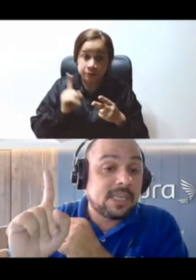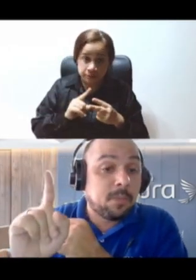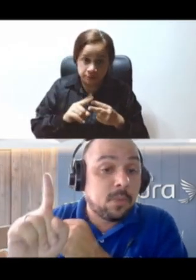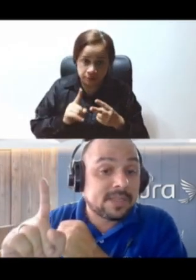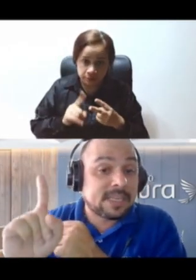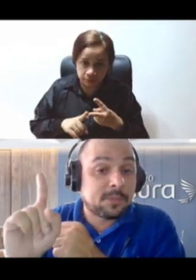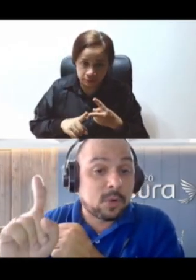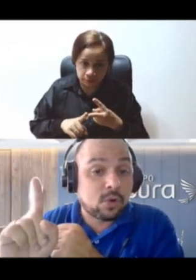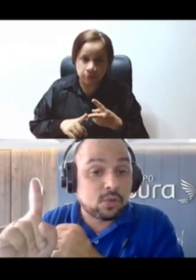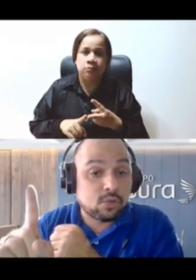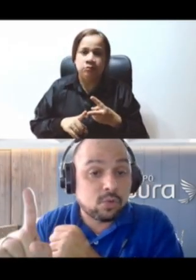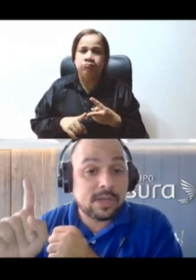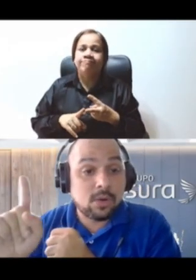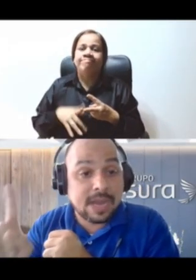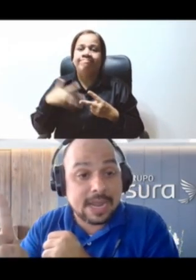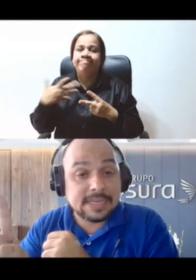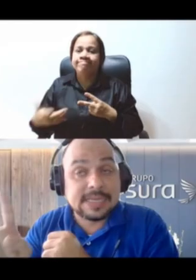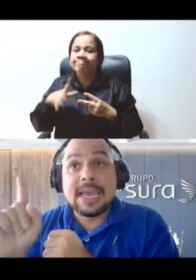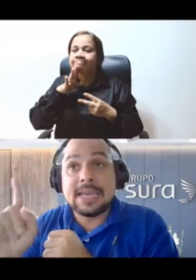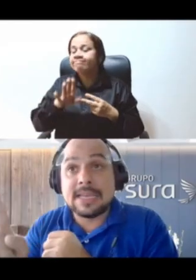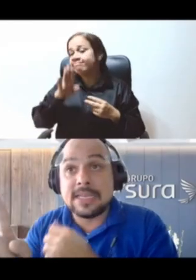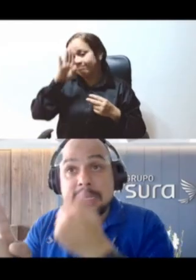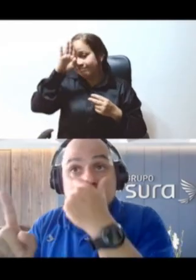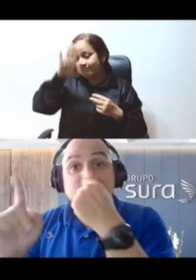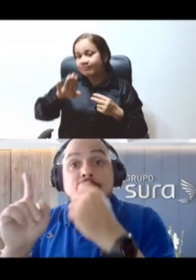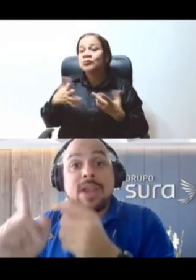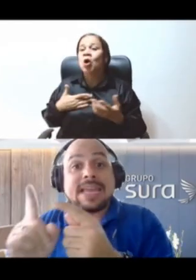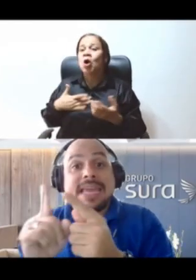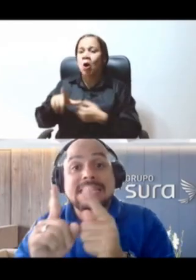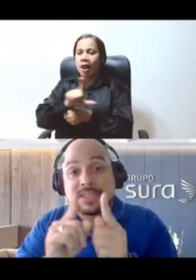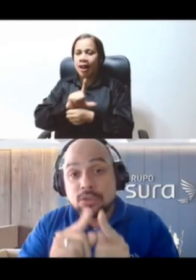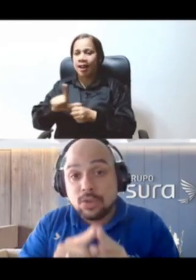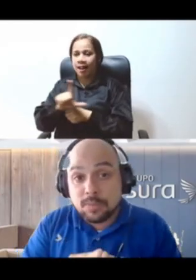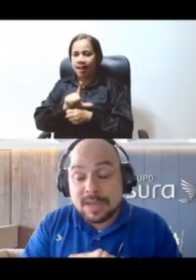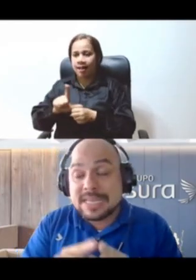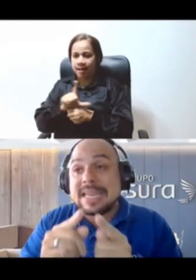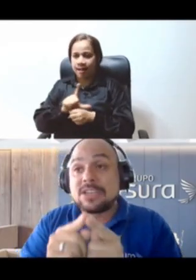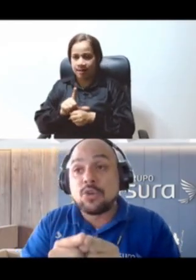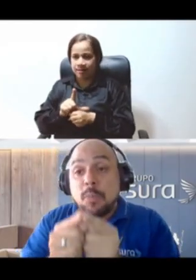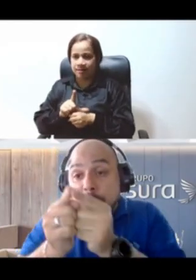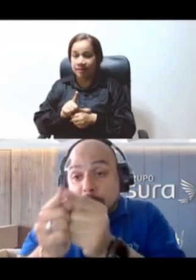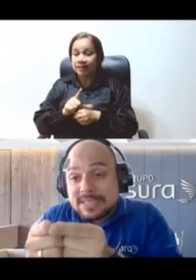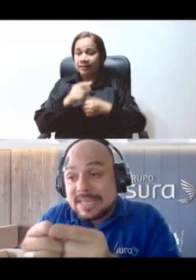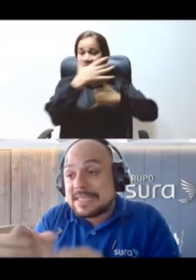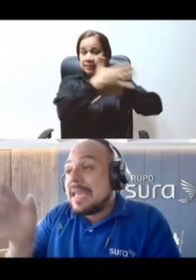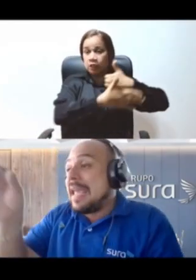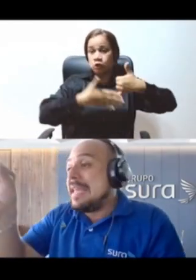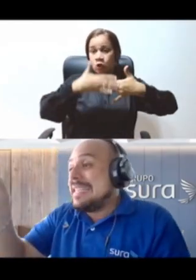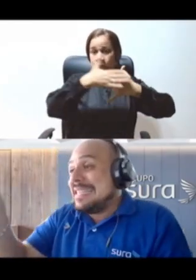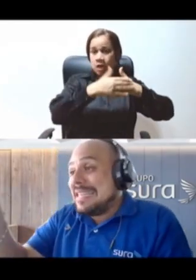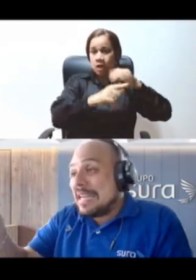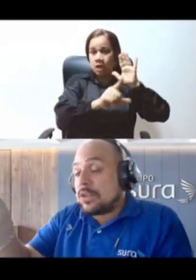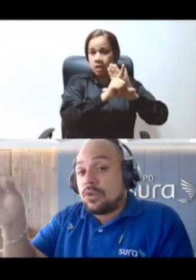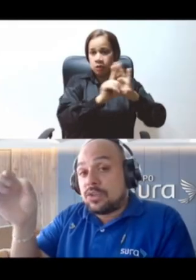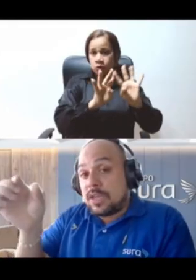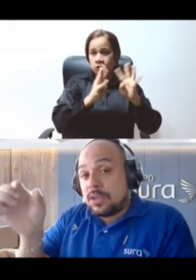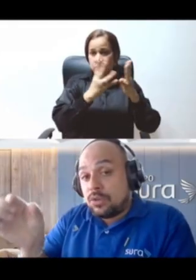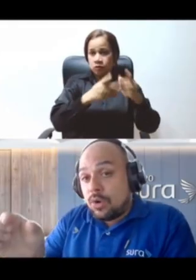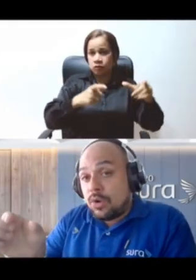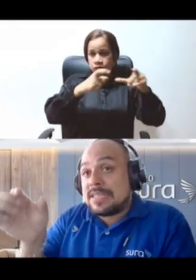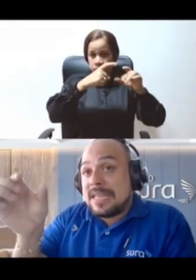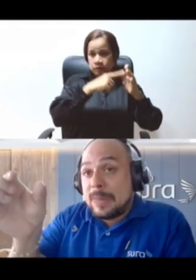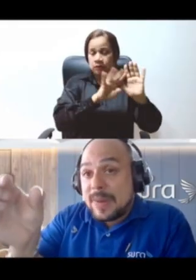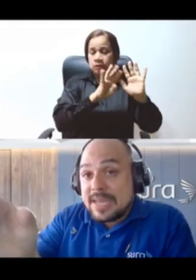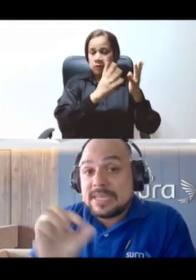tenemos normas impuestas por costumbres locales, es decir, son aquellas normas que son puestas en